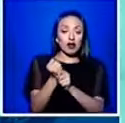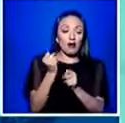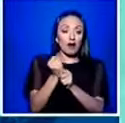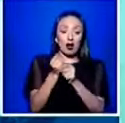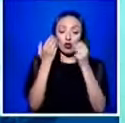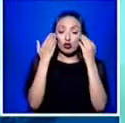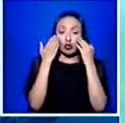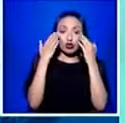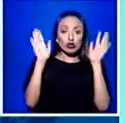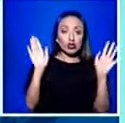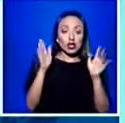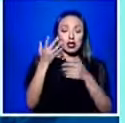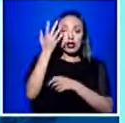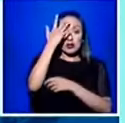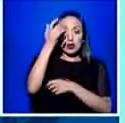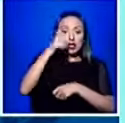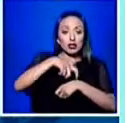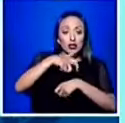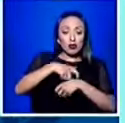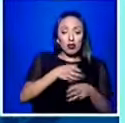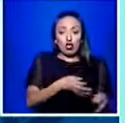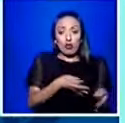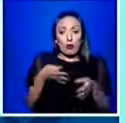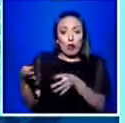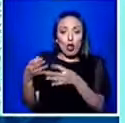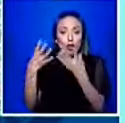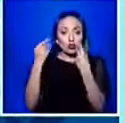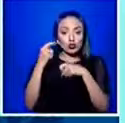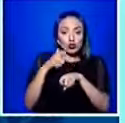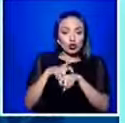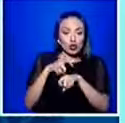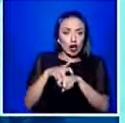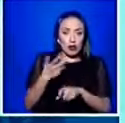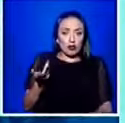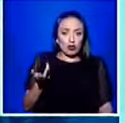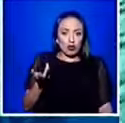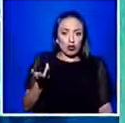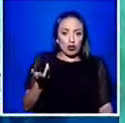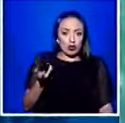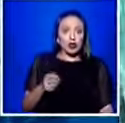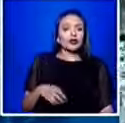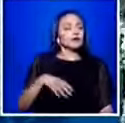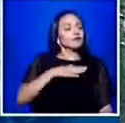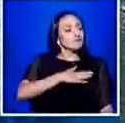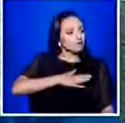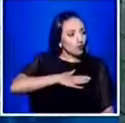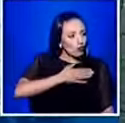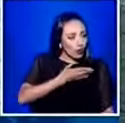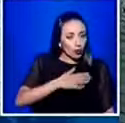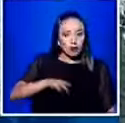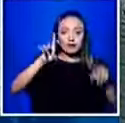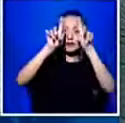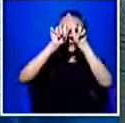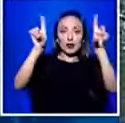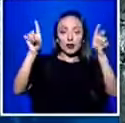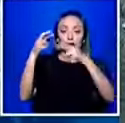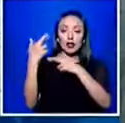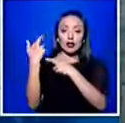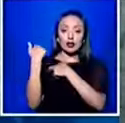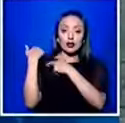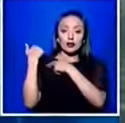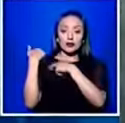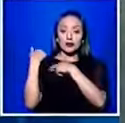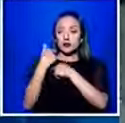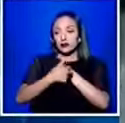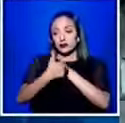lo que pasa. ¿Quién está hecho a cargo para que sea? Por favor, a la empresa responsable de esta obra,